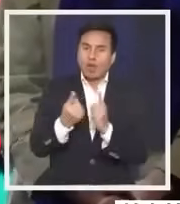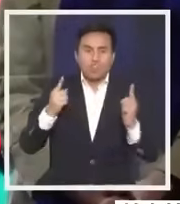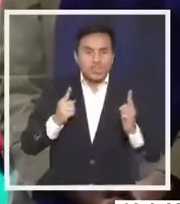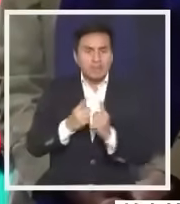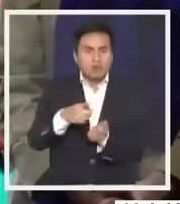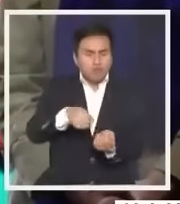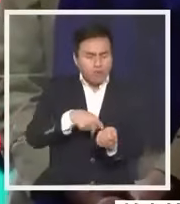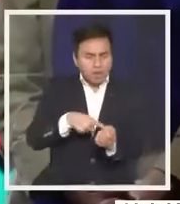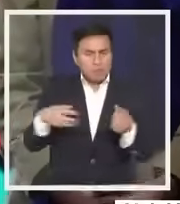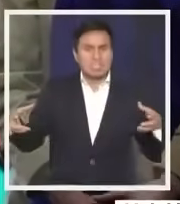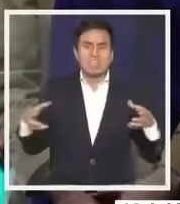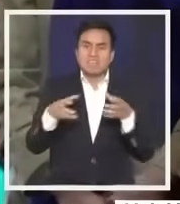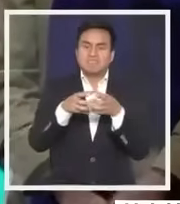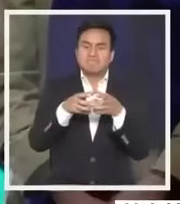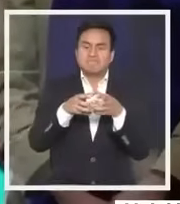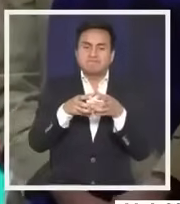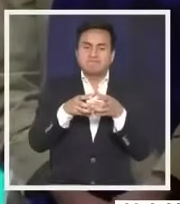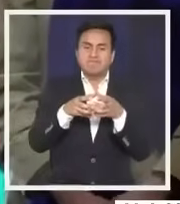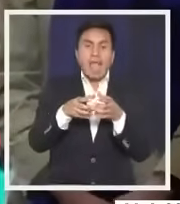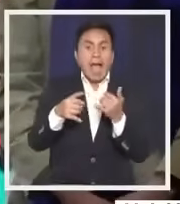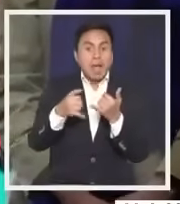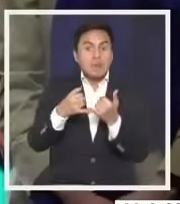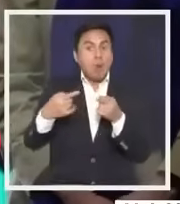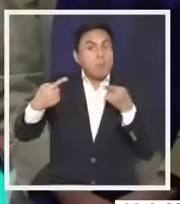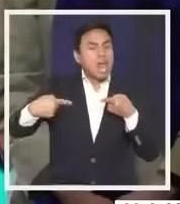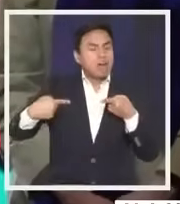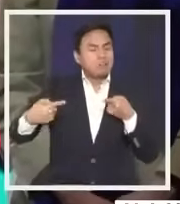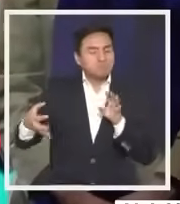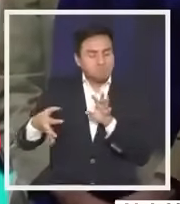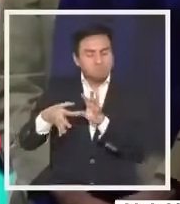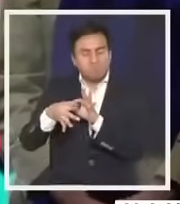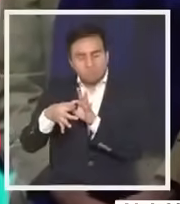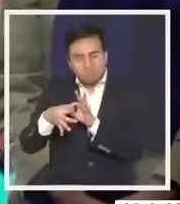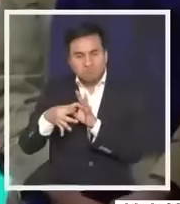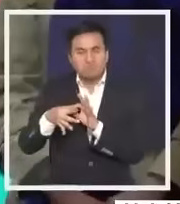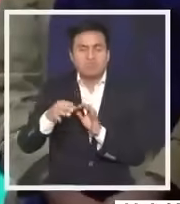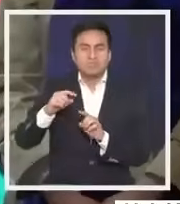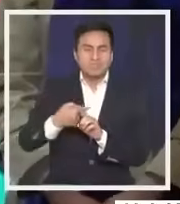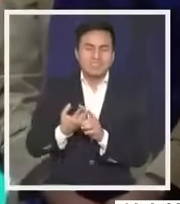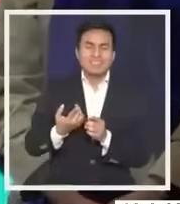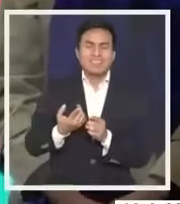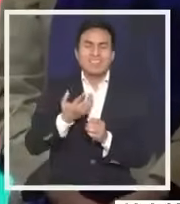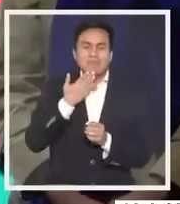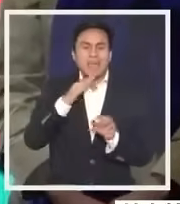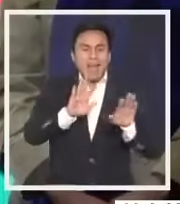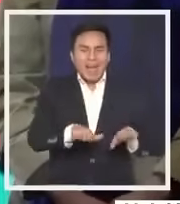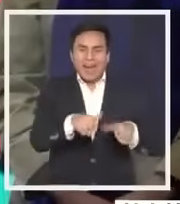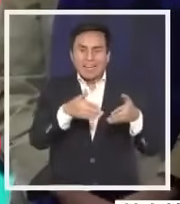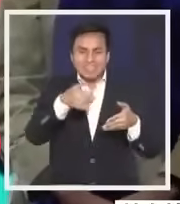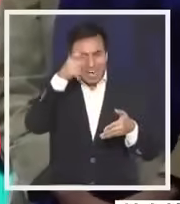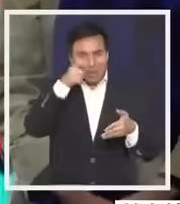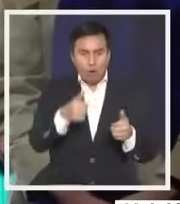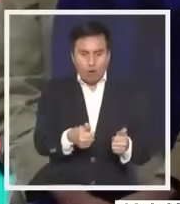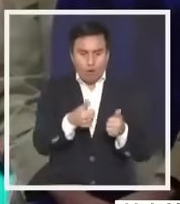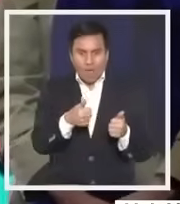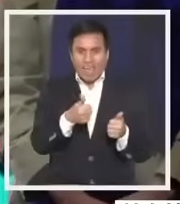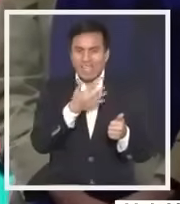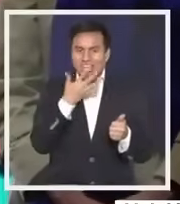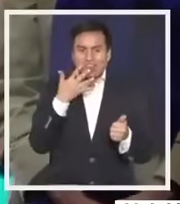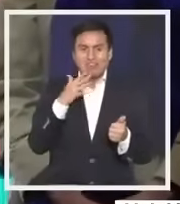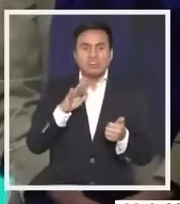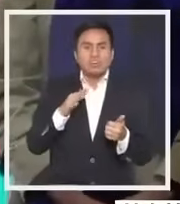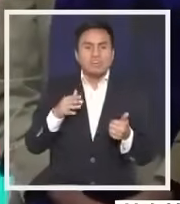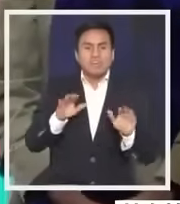en familia, que los amigos peleados se reconcilien, que los asados queden buenos, que hagan salud